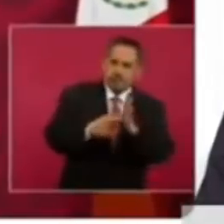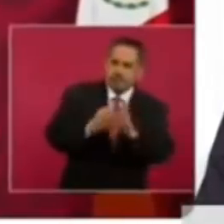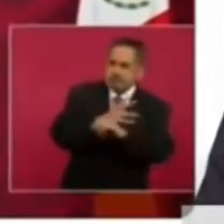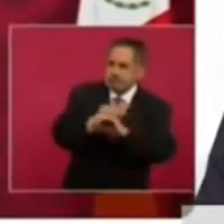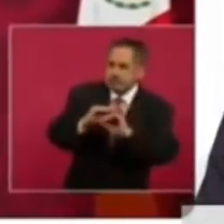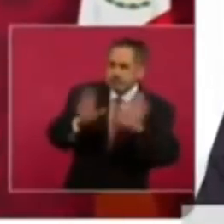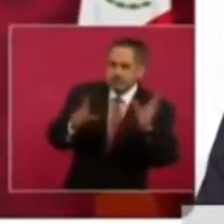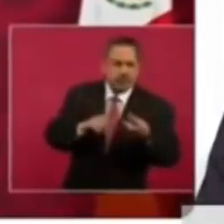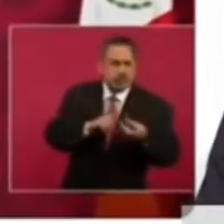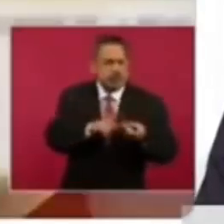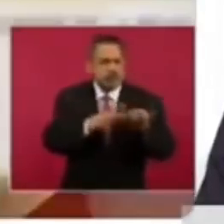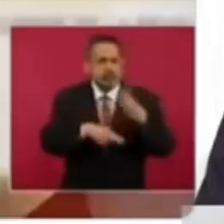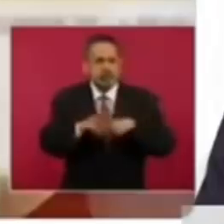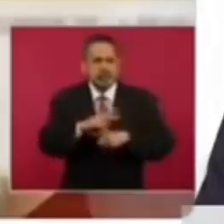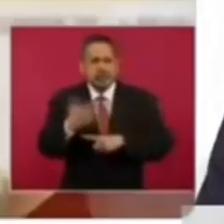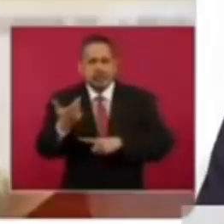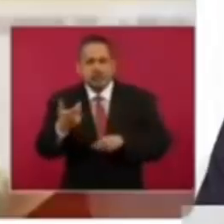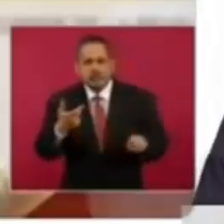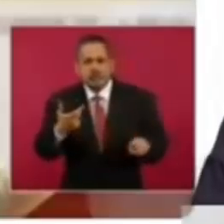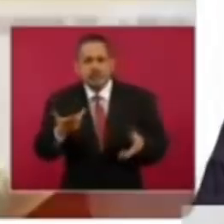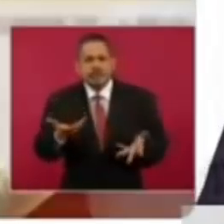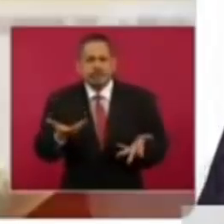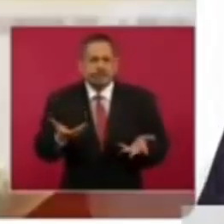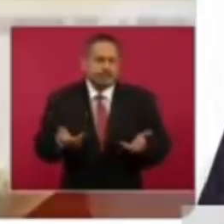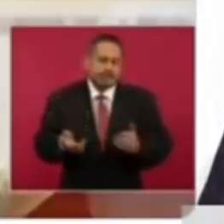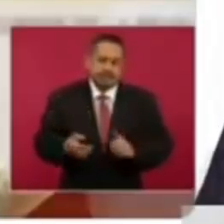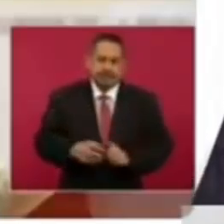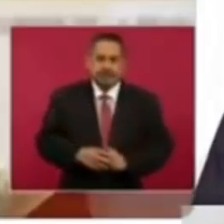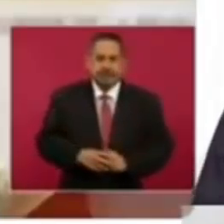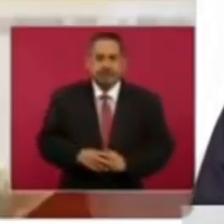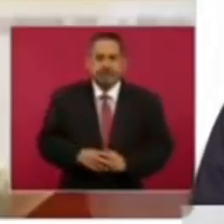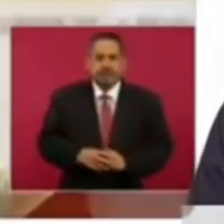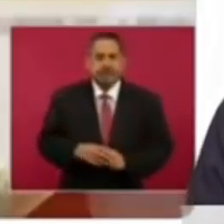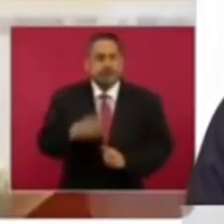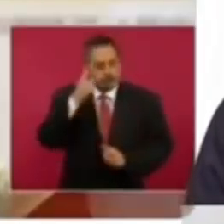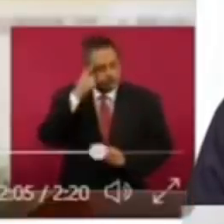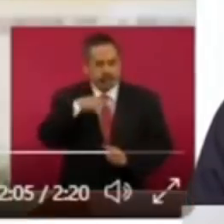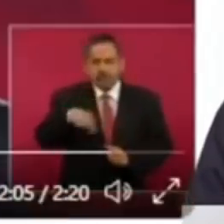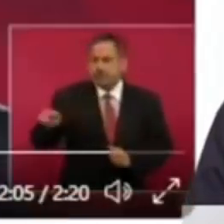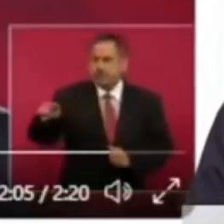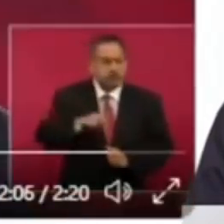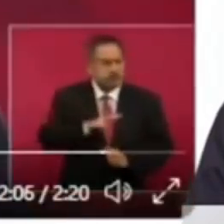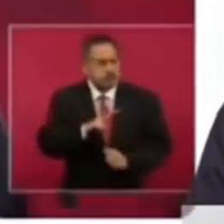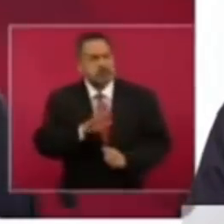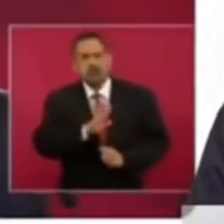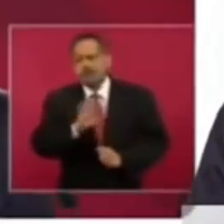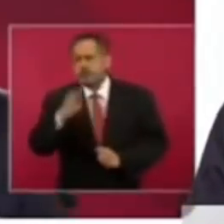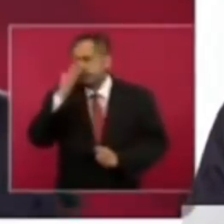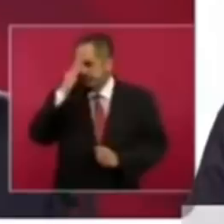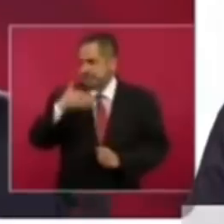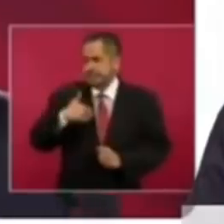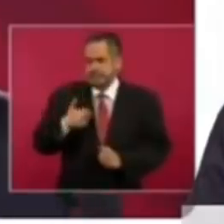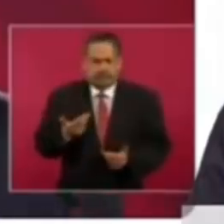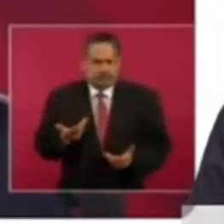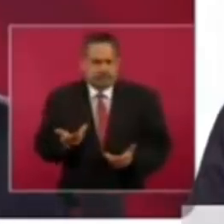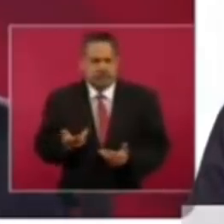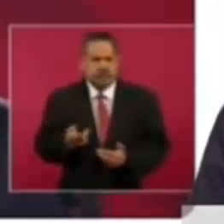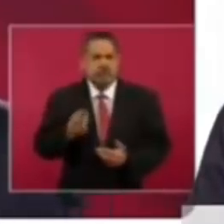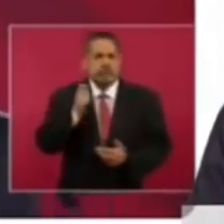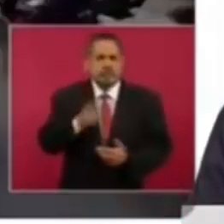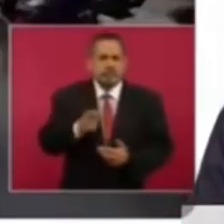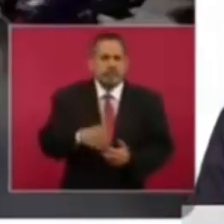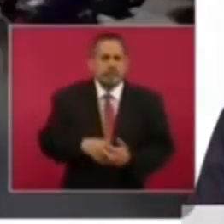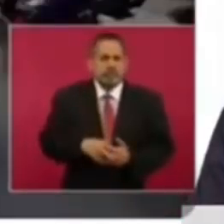de donde se obtienen los recursos para que la gente sepa que un